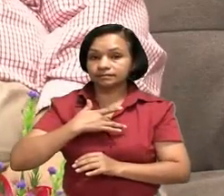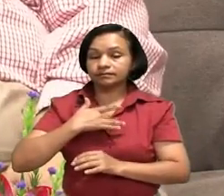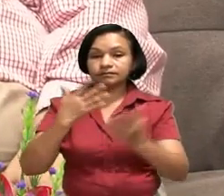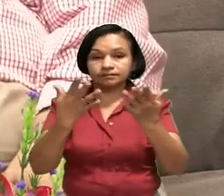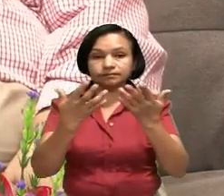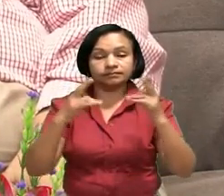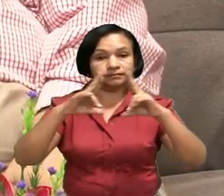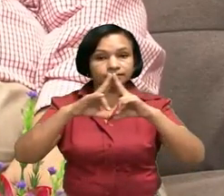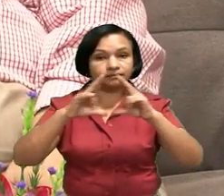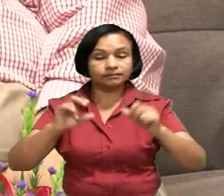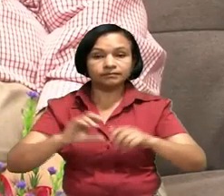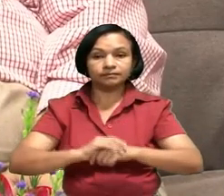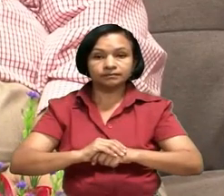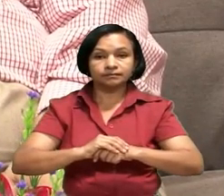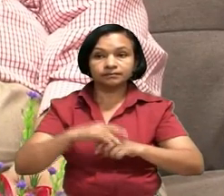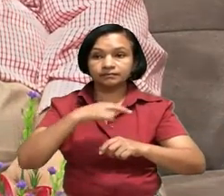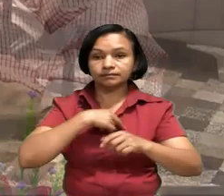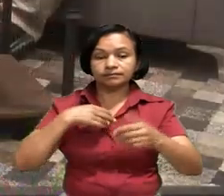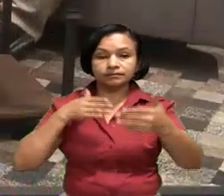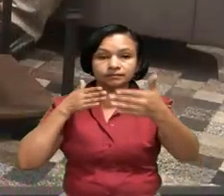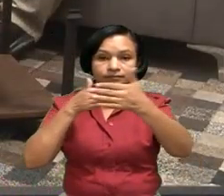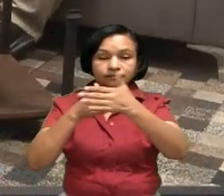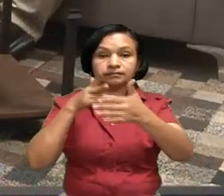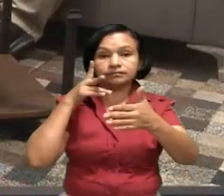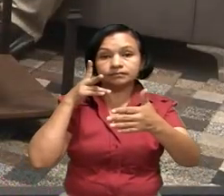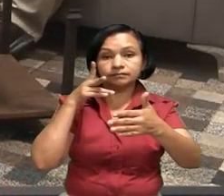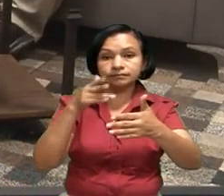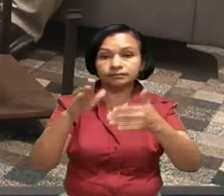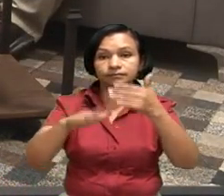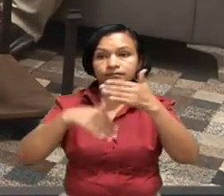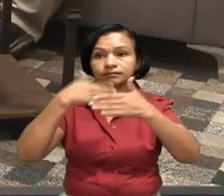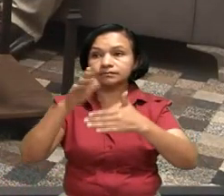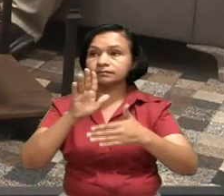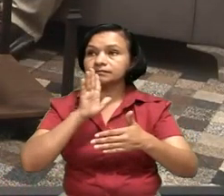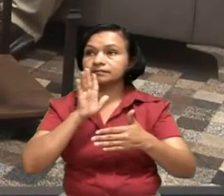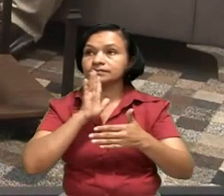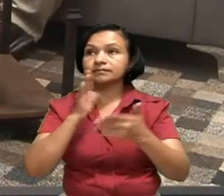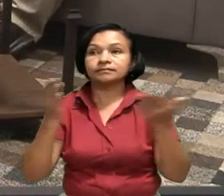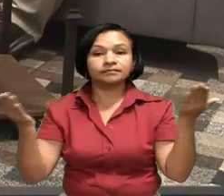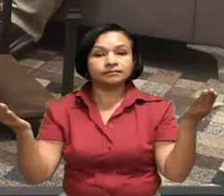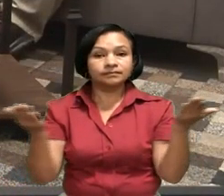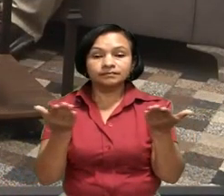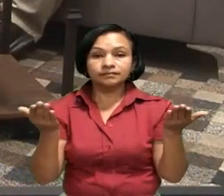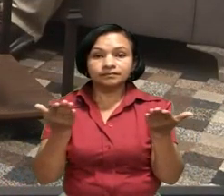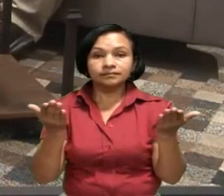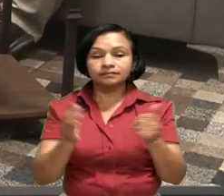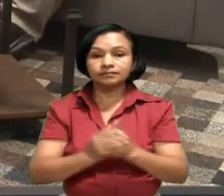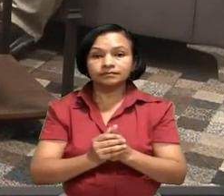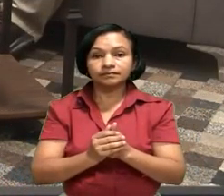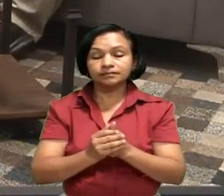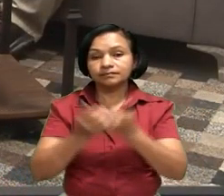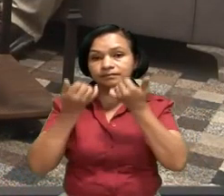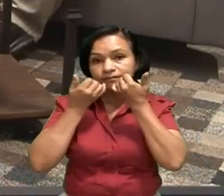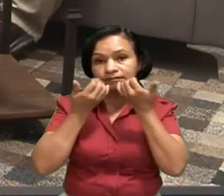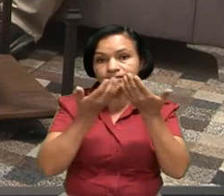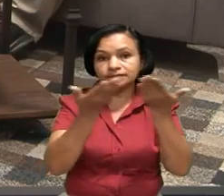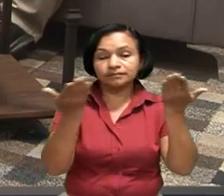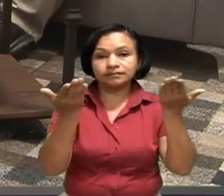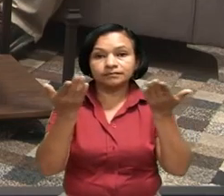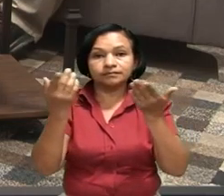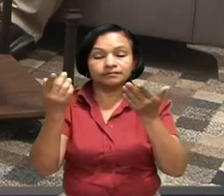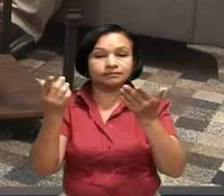país dos veces tenemos que hacer una pausa de probar volver quisiera dejar en el aire estos comentarios y notas informativas 50 en